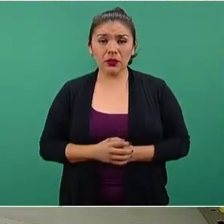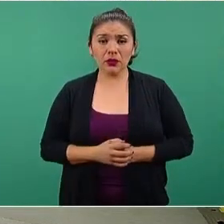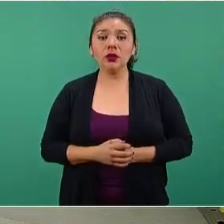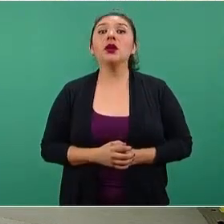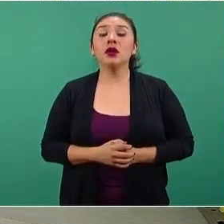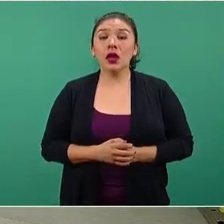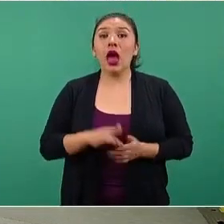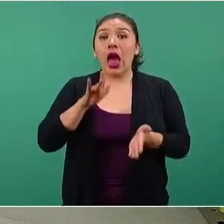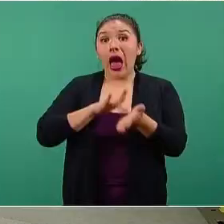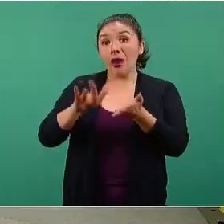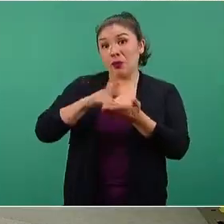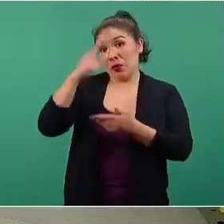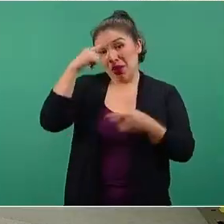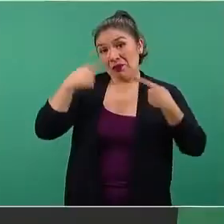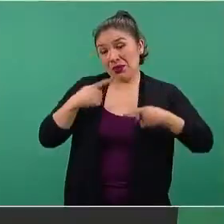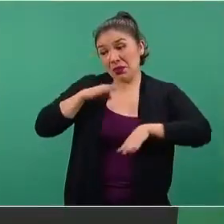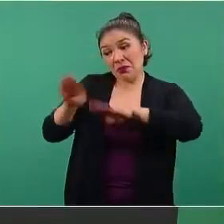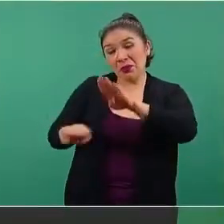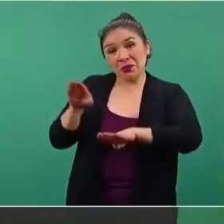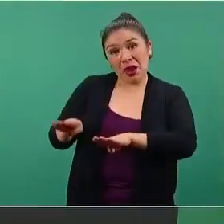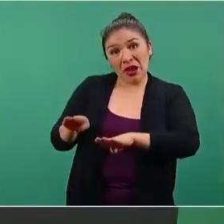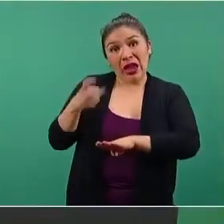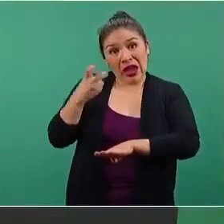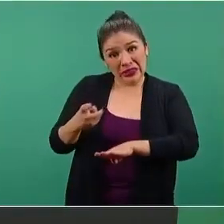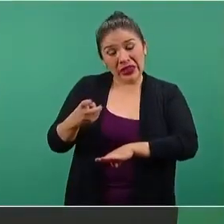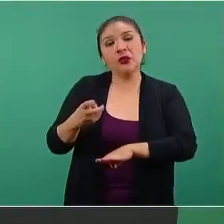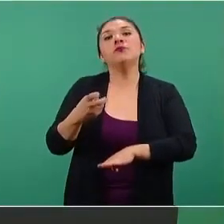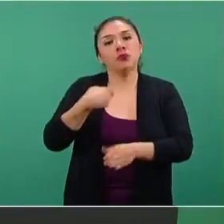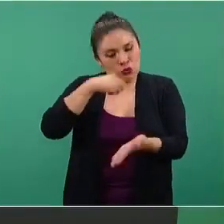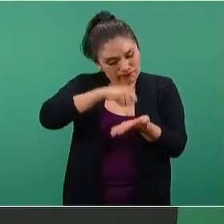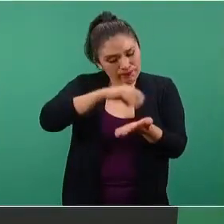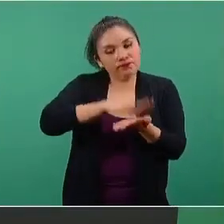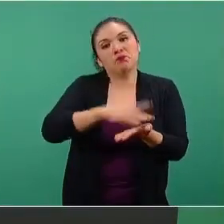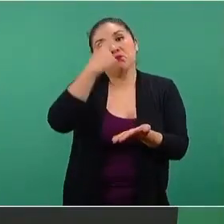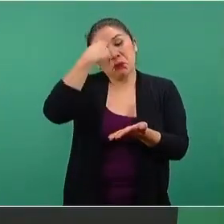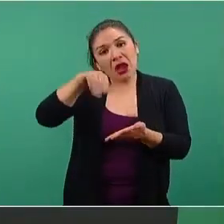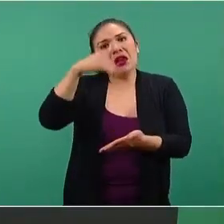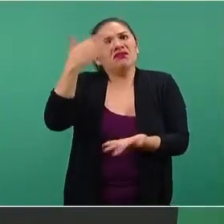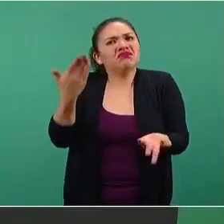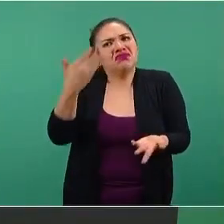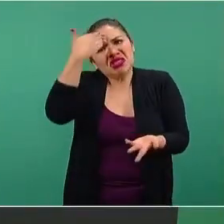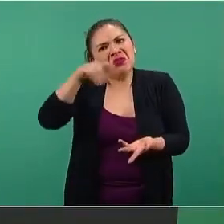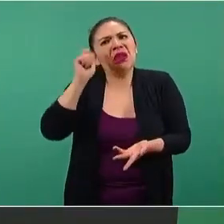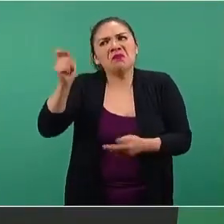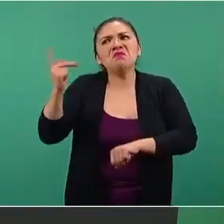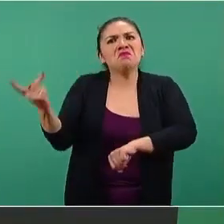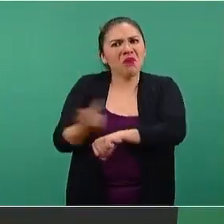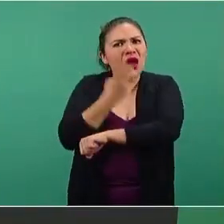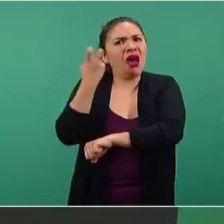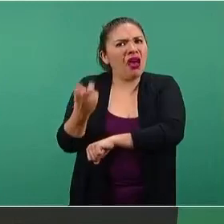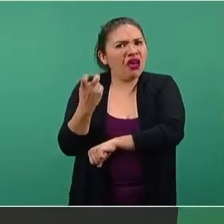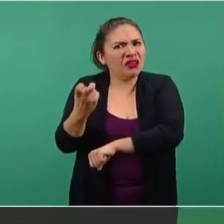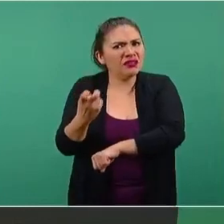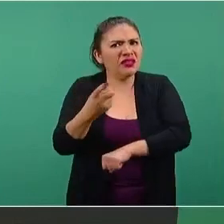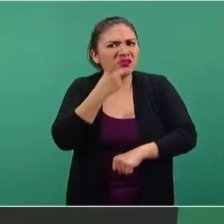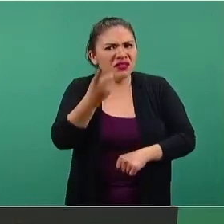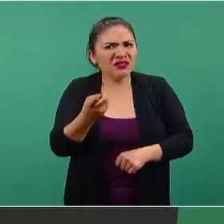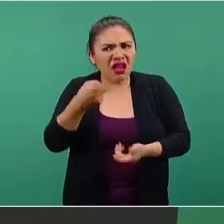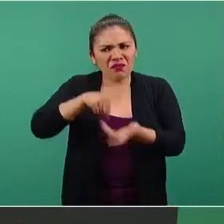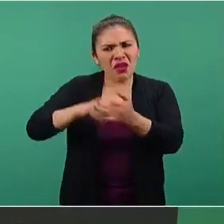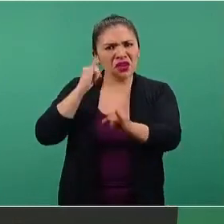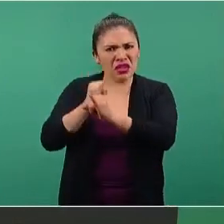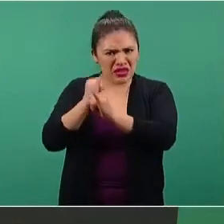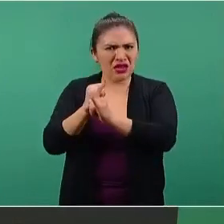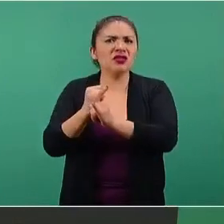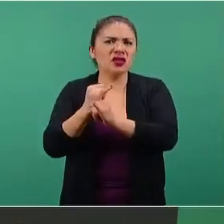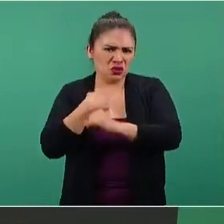El apoyo para deudos de COVID. Nos llevamos la nota para saber qué es lo que está sucediendo con el sitio, y lo